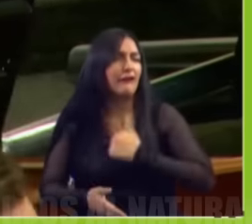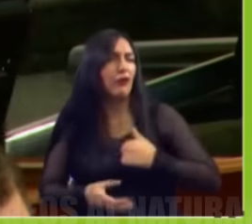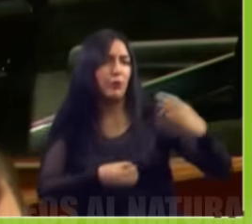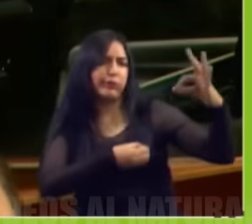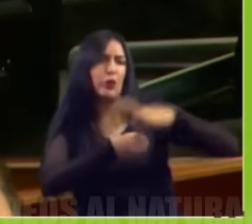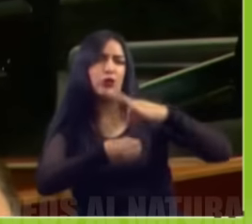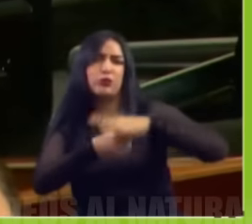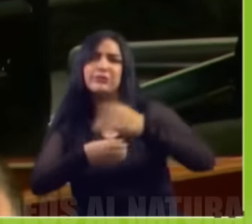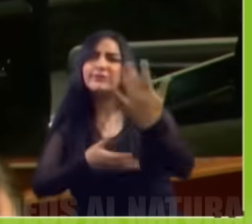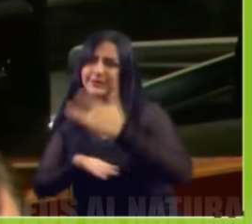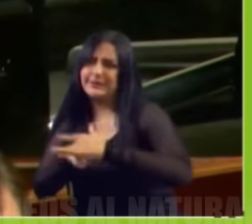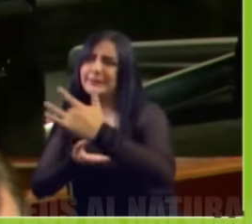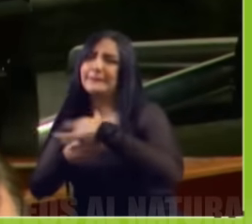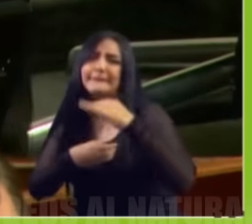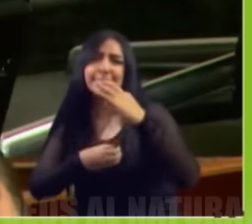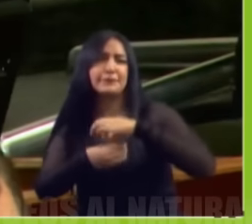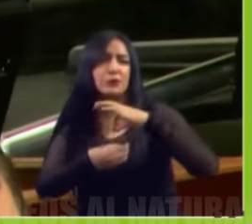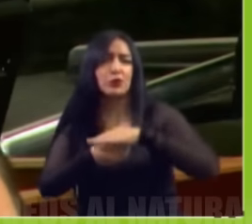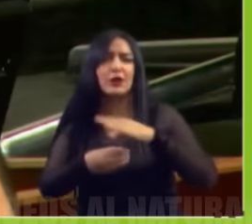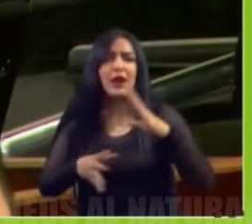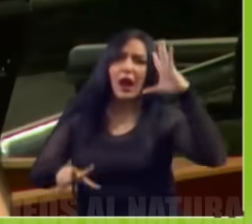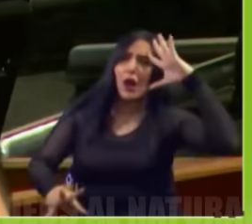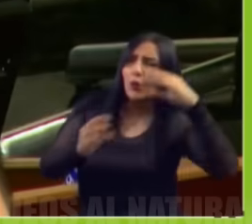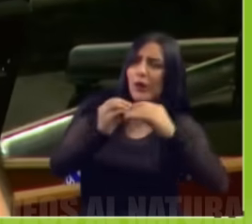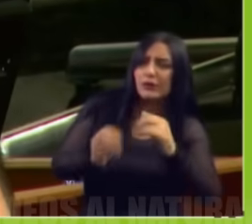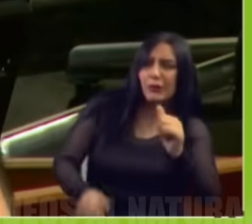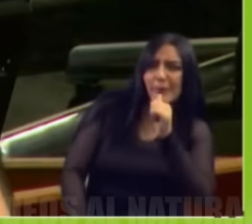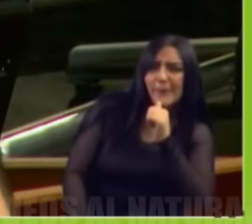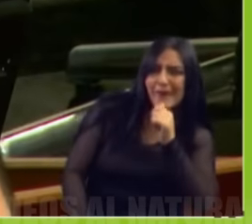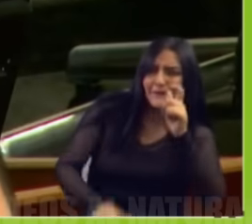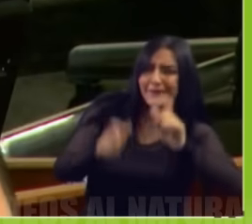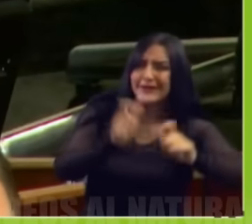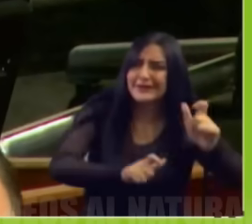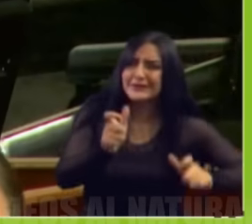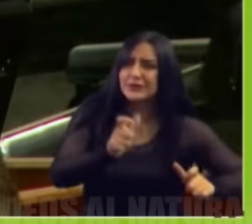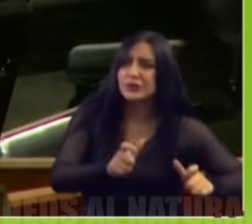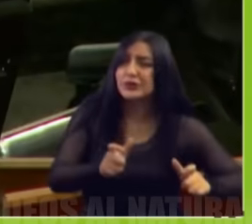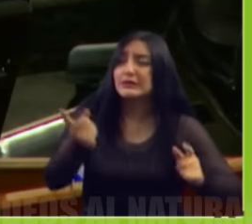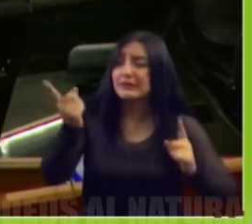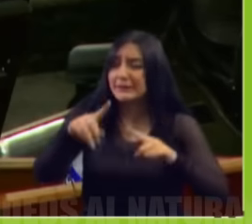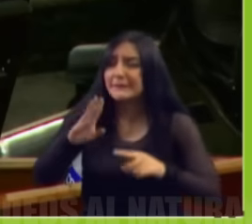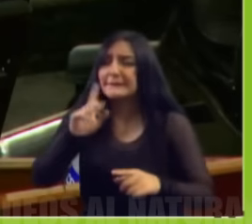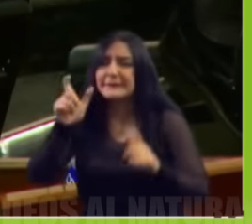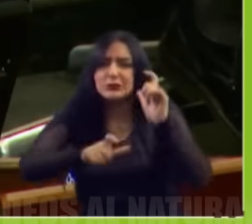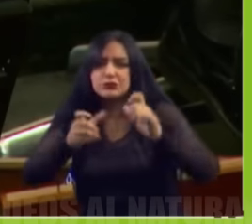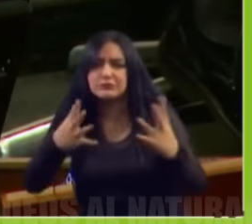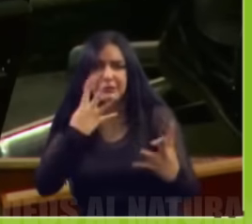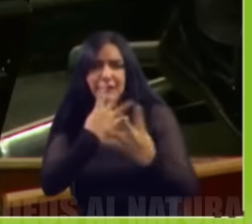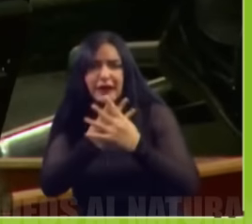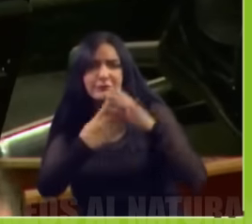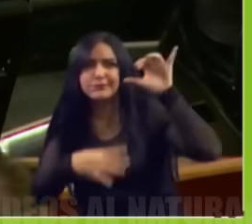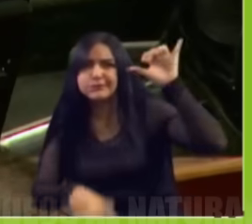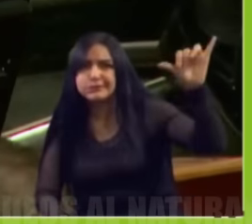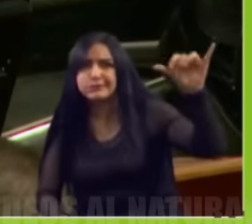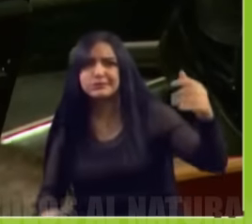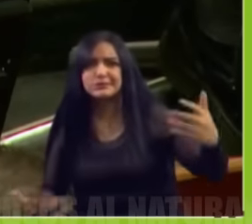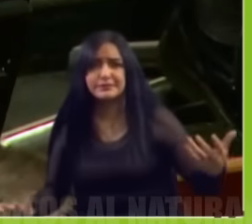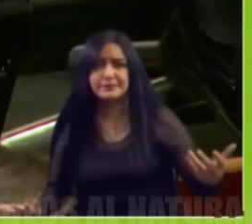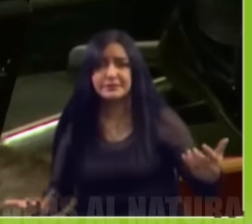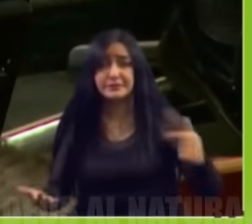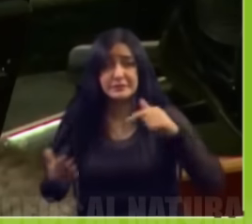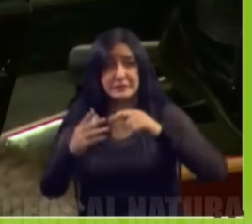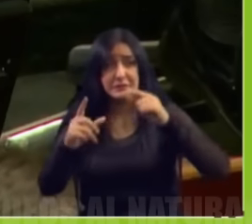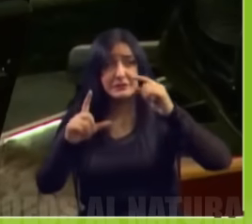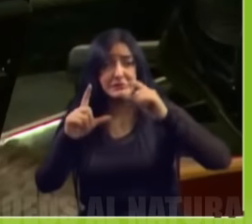cárceles en acuerdos con narcos y criminales a cambio de impunidad. Hoy vienen a hablar de que la cifra no